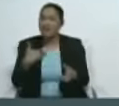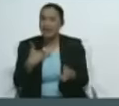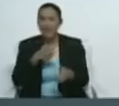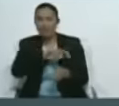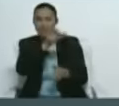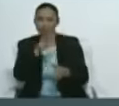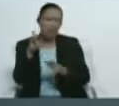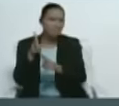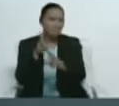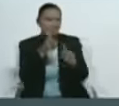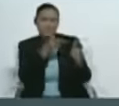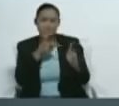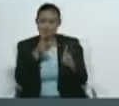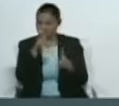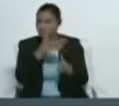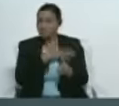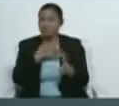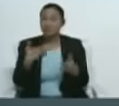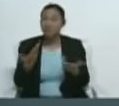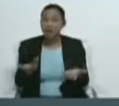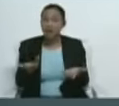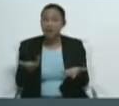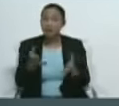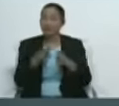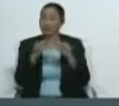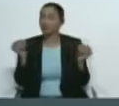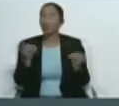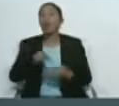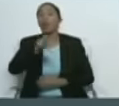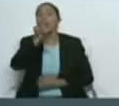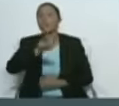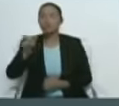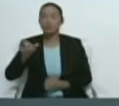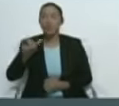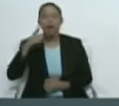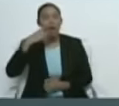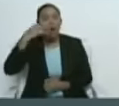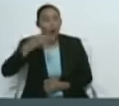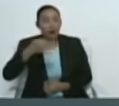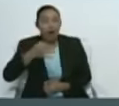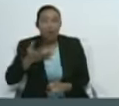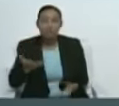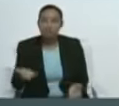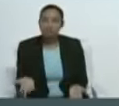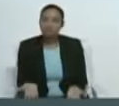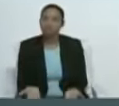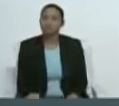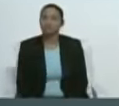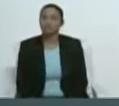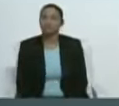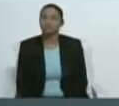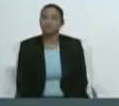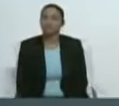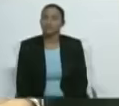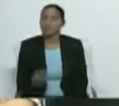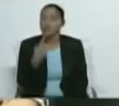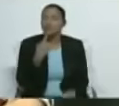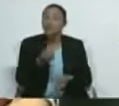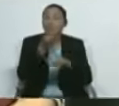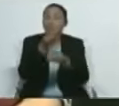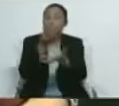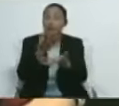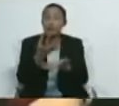para que los incrédulos de todas las horas terminen creyendo es que se dice y no se cree